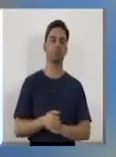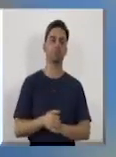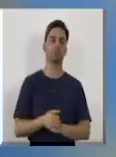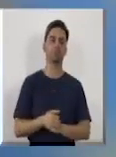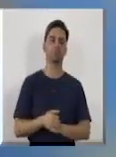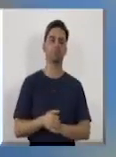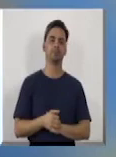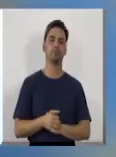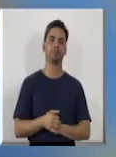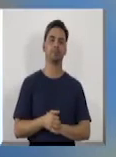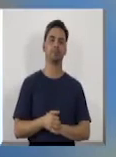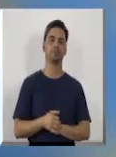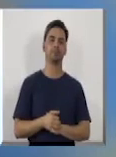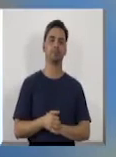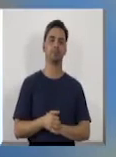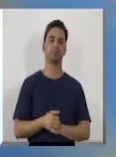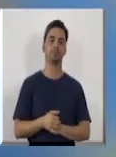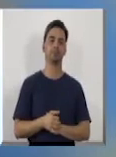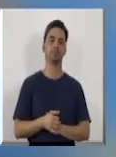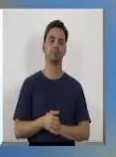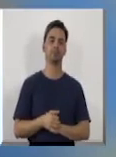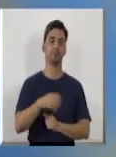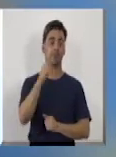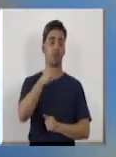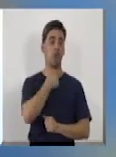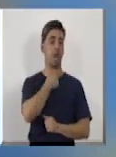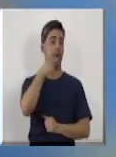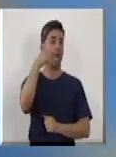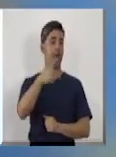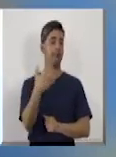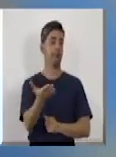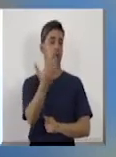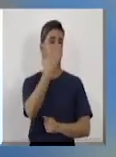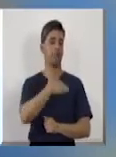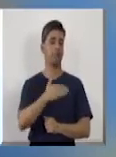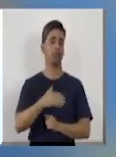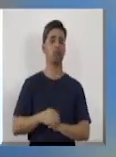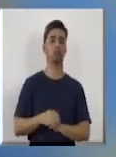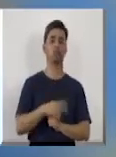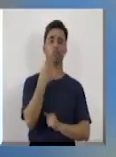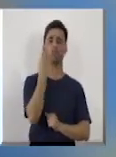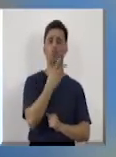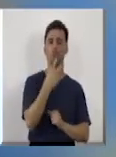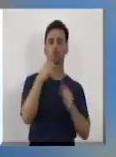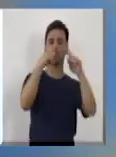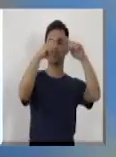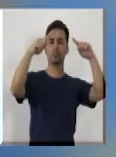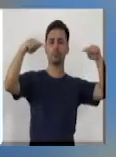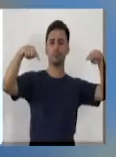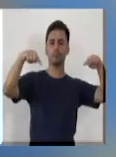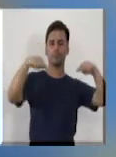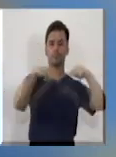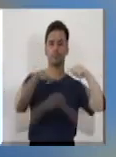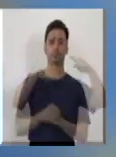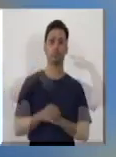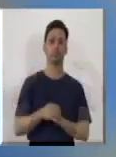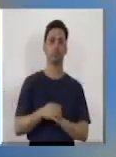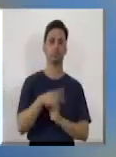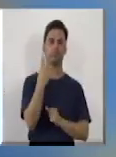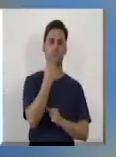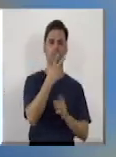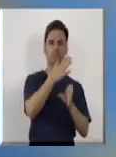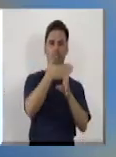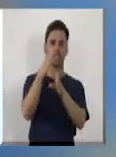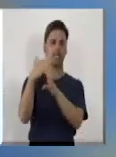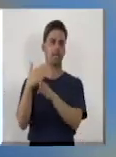Volvemos a retomar el ejemplo anterior. Tenemos el circuito en serie y al lado ponemos un circuito